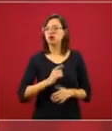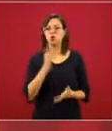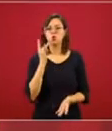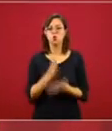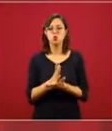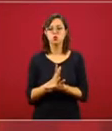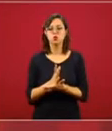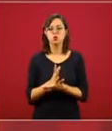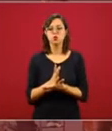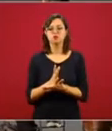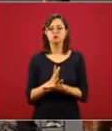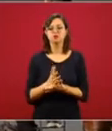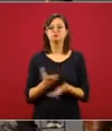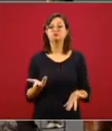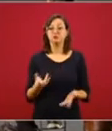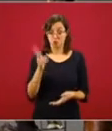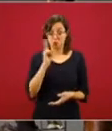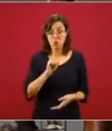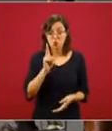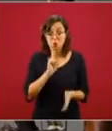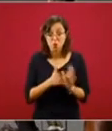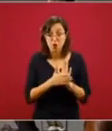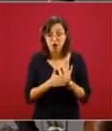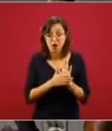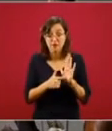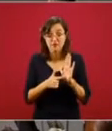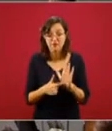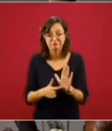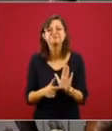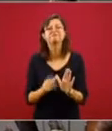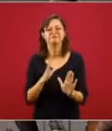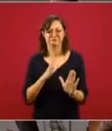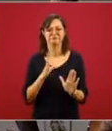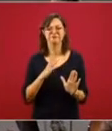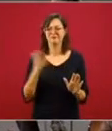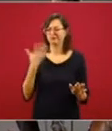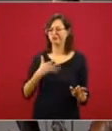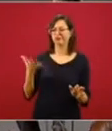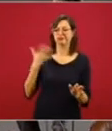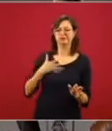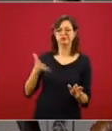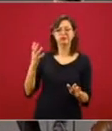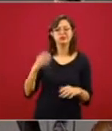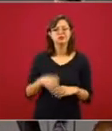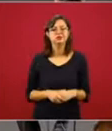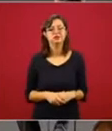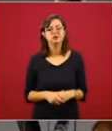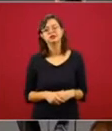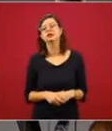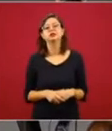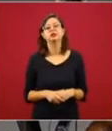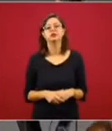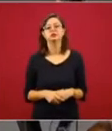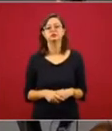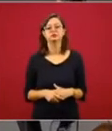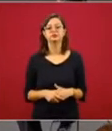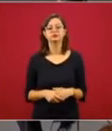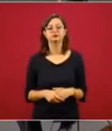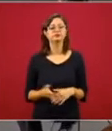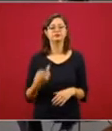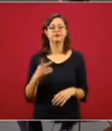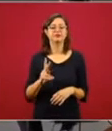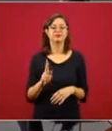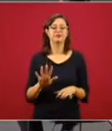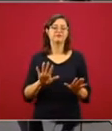Y si me piden pruebas, las tengo, pero no